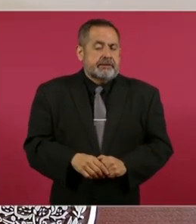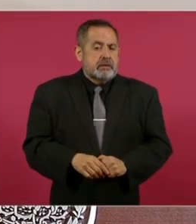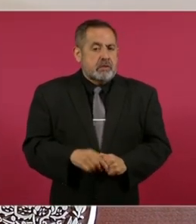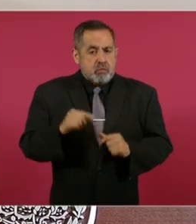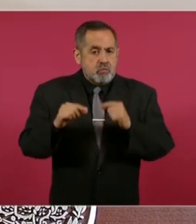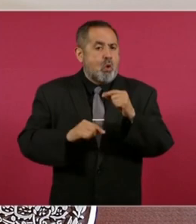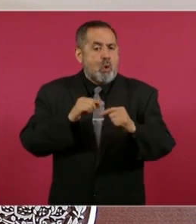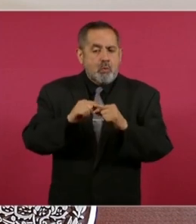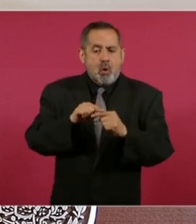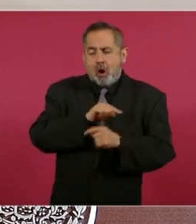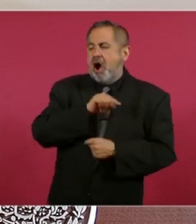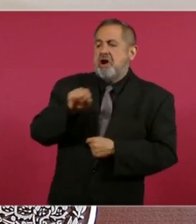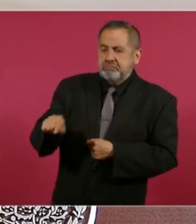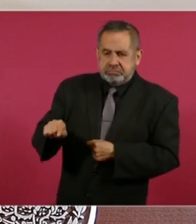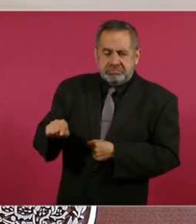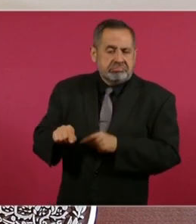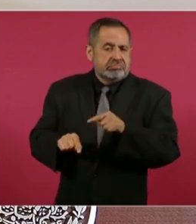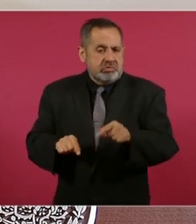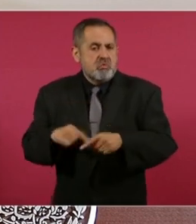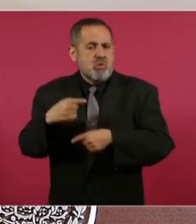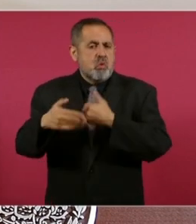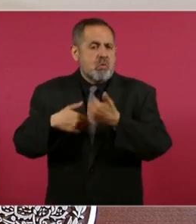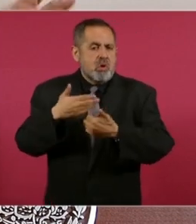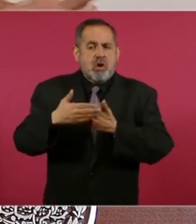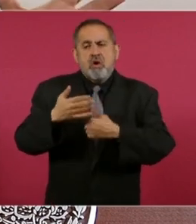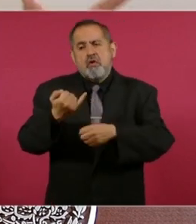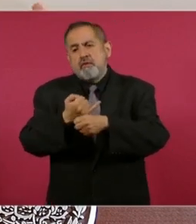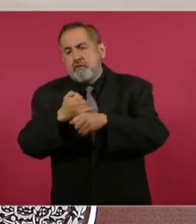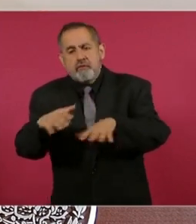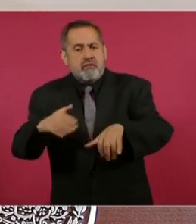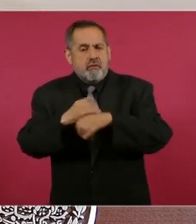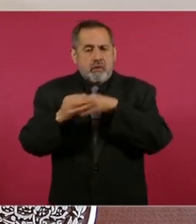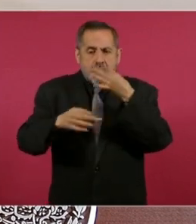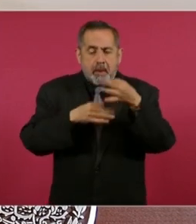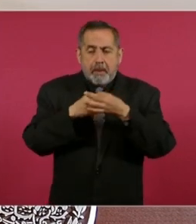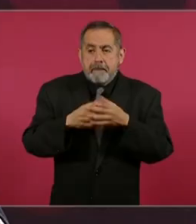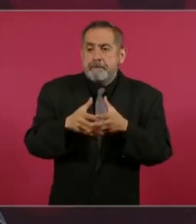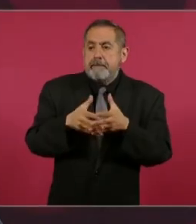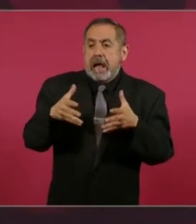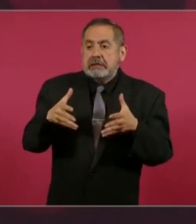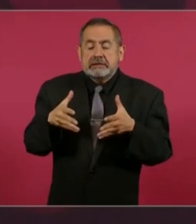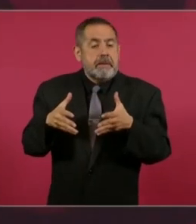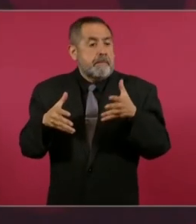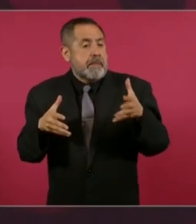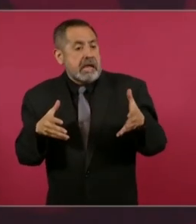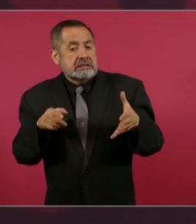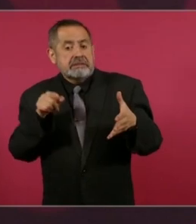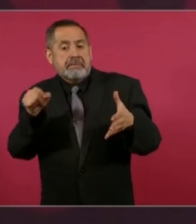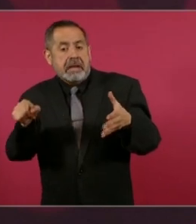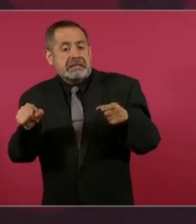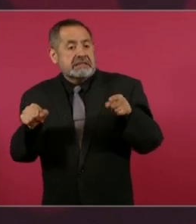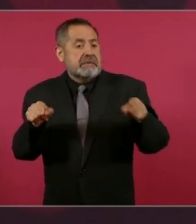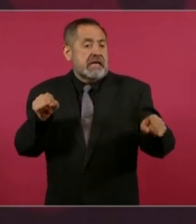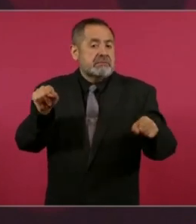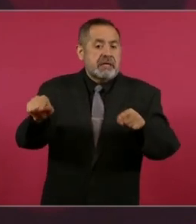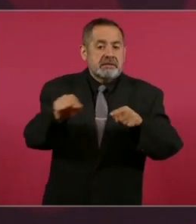Poco a poco vamos a ir informando de cómo se va ampliando todo este